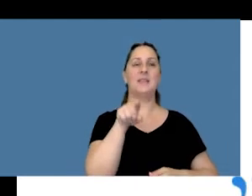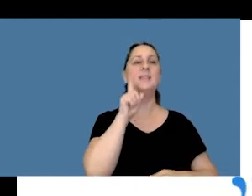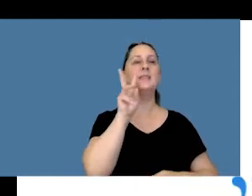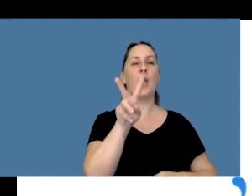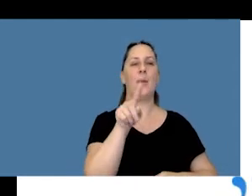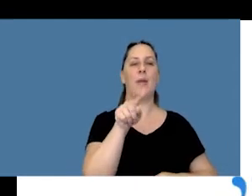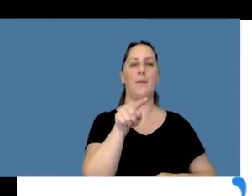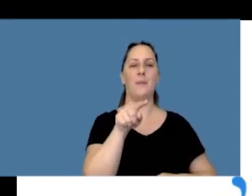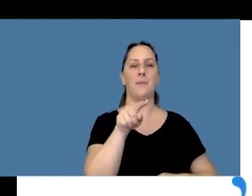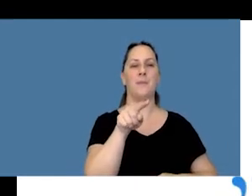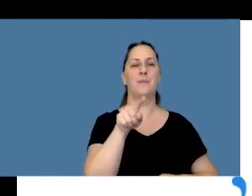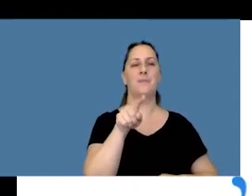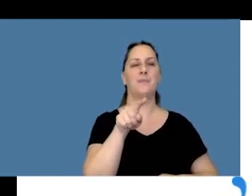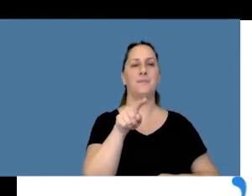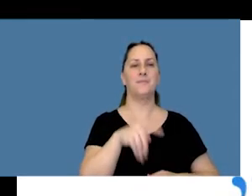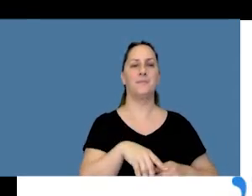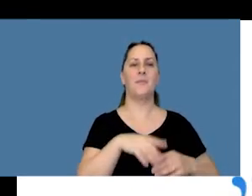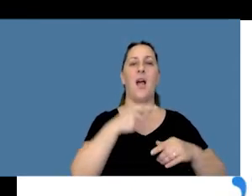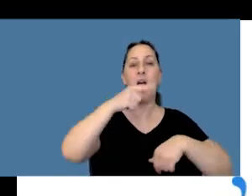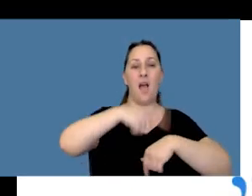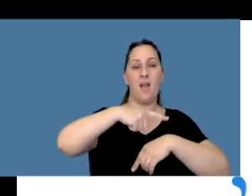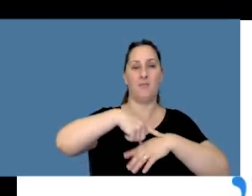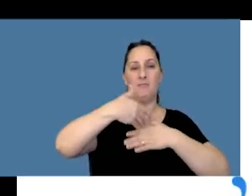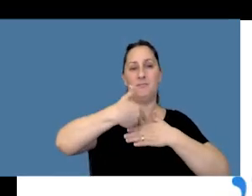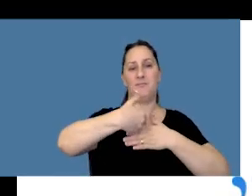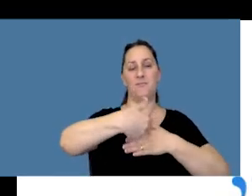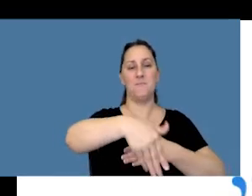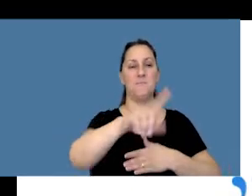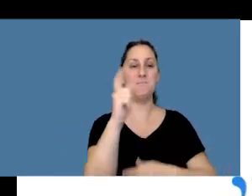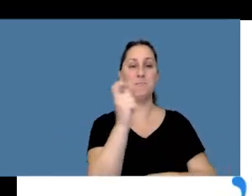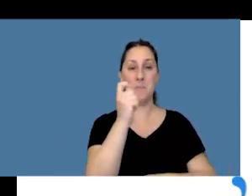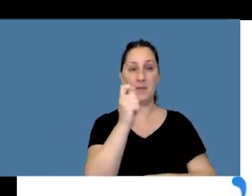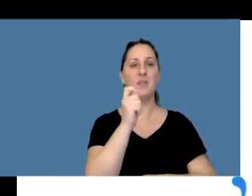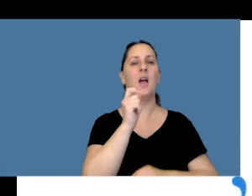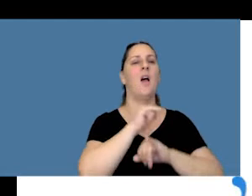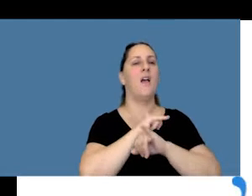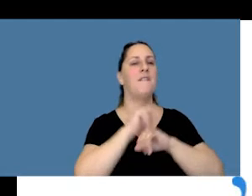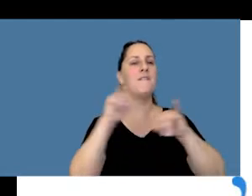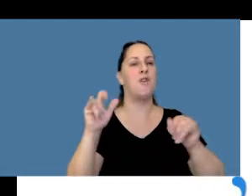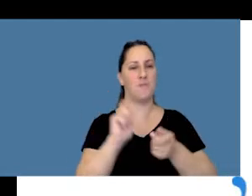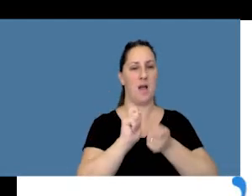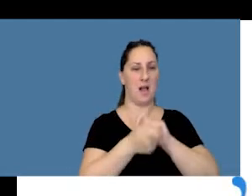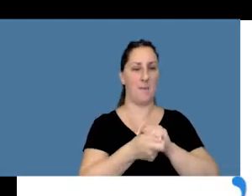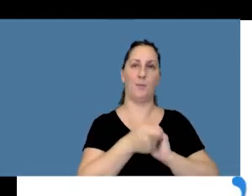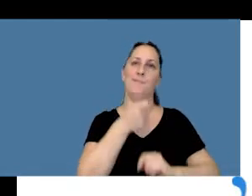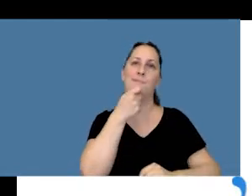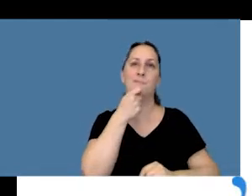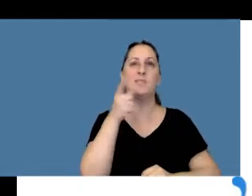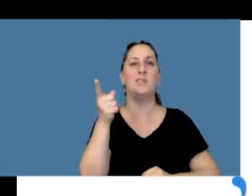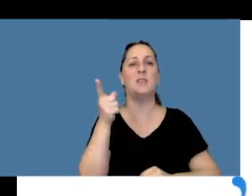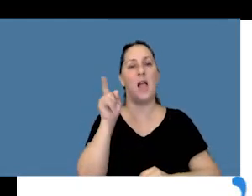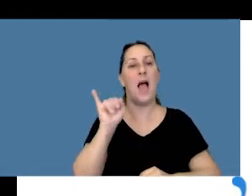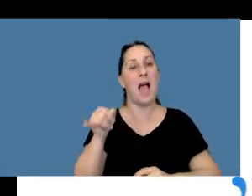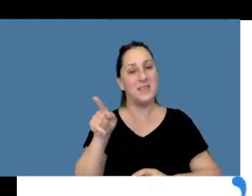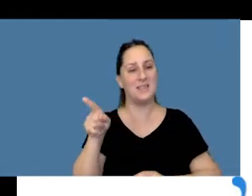efectos van a ser a partir del mes en el cual se informa el cambio. Cambia, es decir, ahí sí